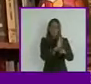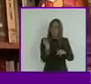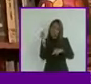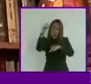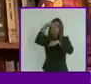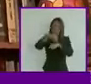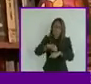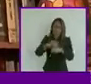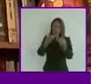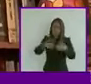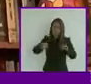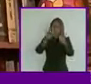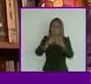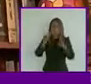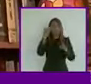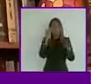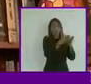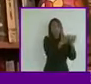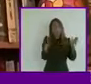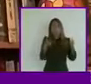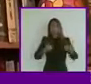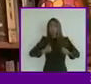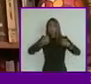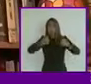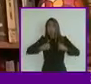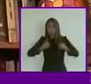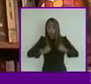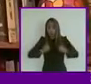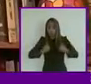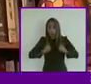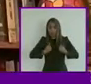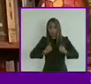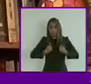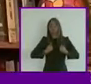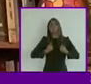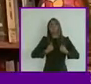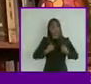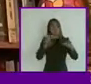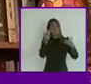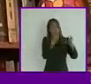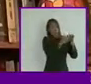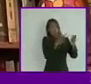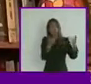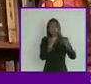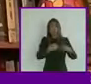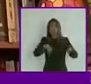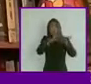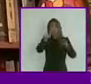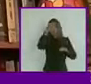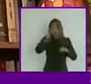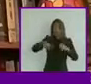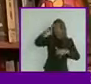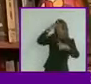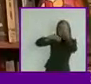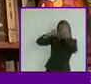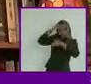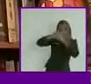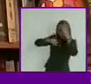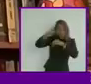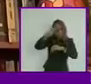algo. La adolescencia, me gustaría decirles que consideramos o podemos decir que es un periodo crucial para el desarrollo de hábitos sociales,